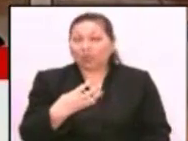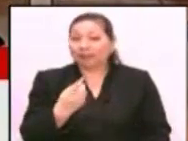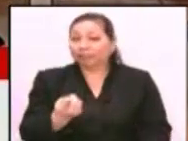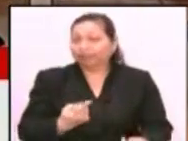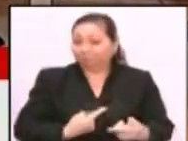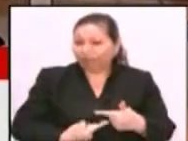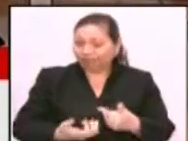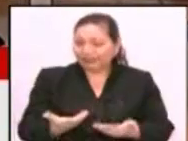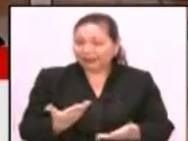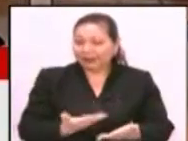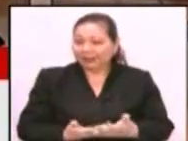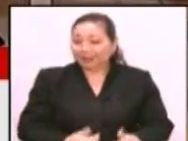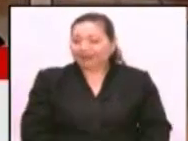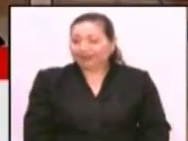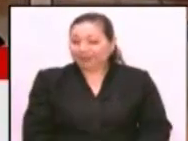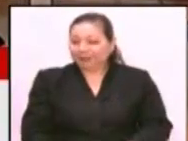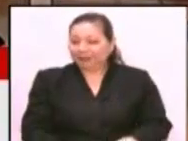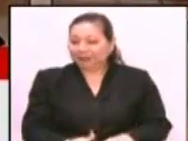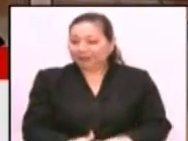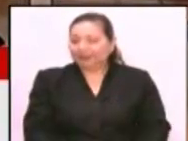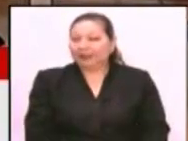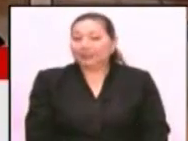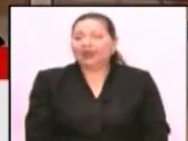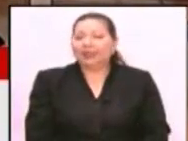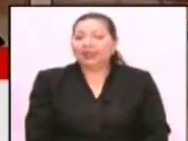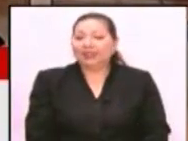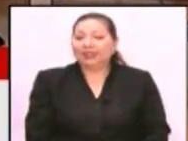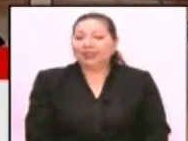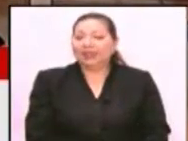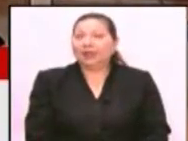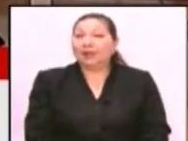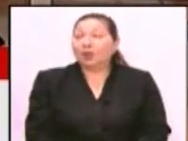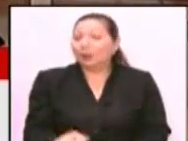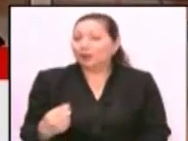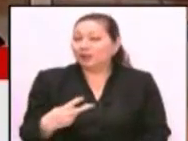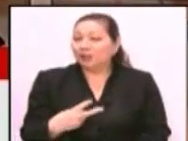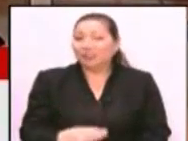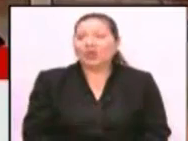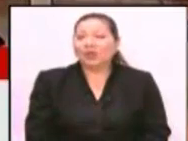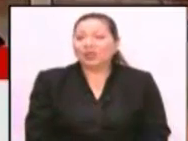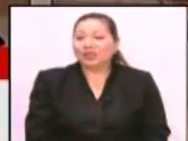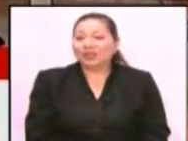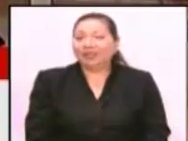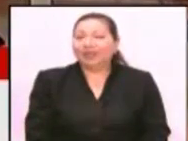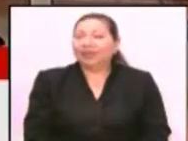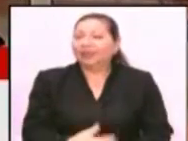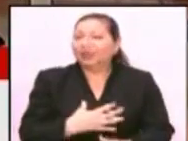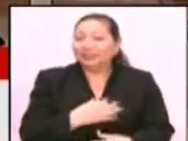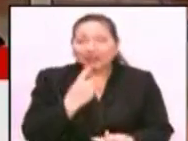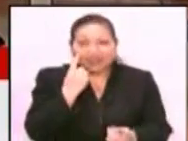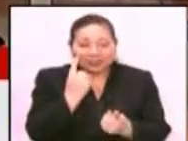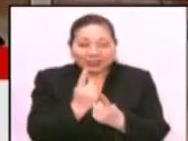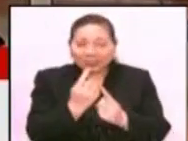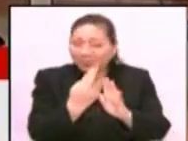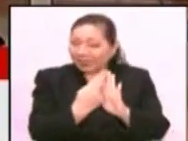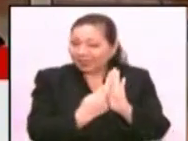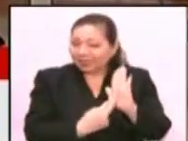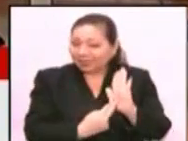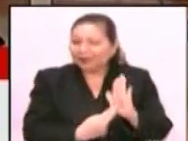nos remitan los convenios, fundamental. Lo segundo es que nos encantaría conocer la